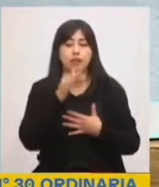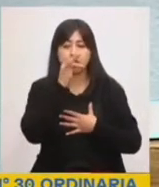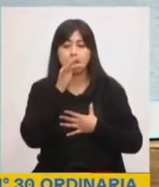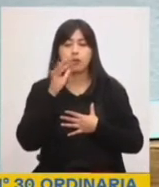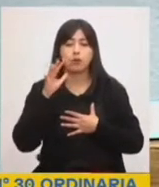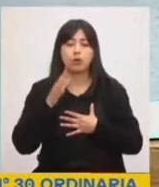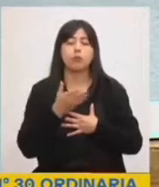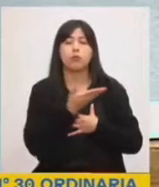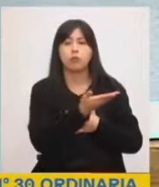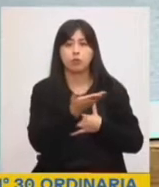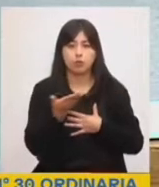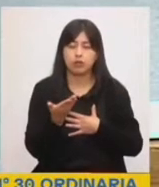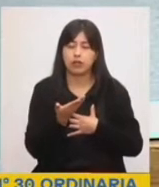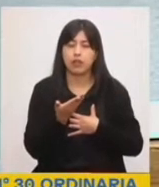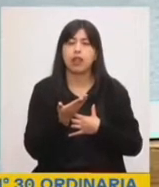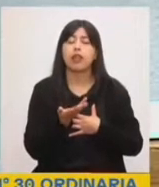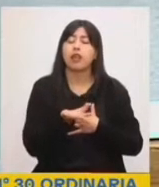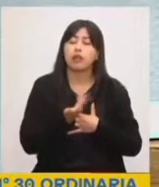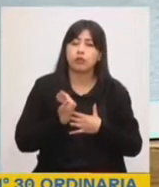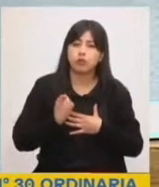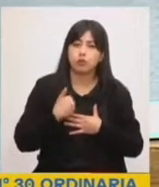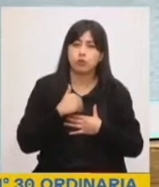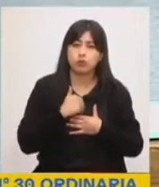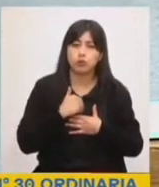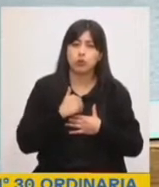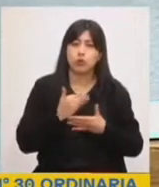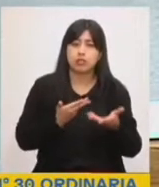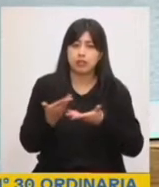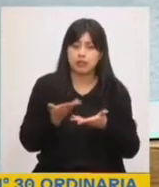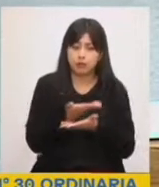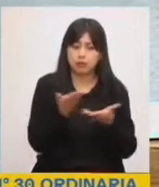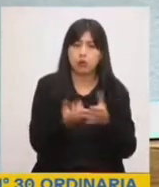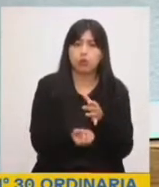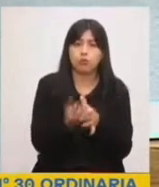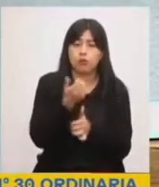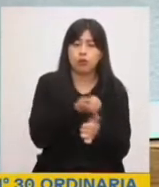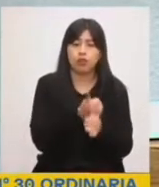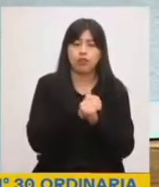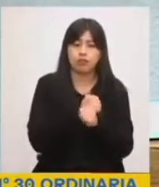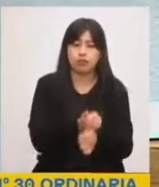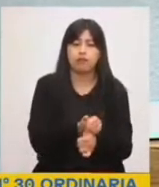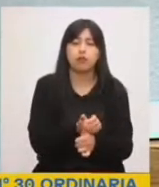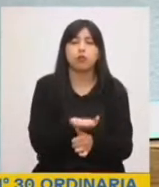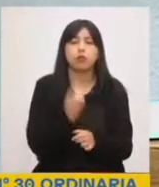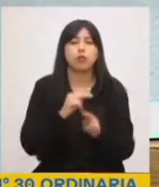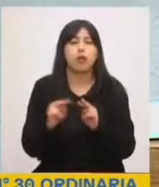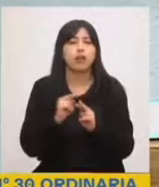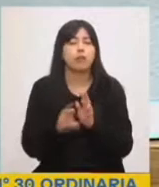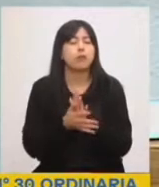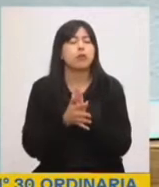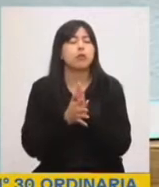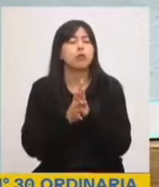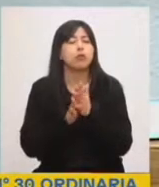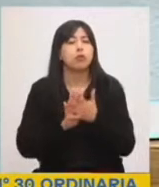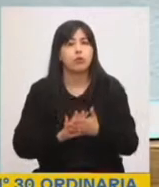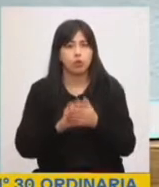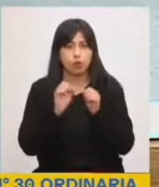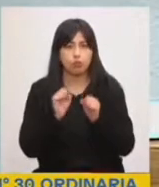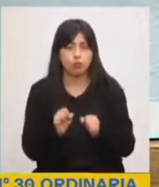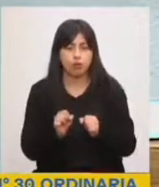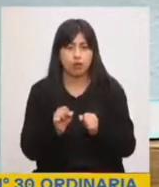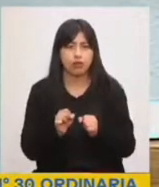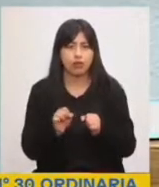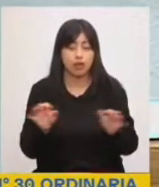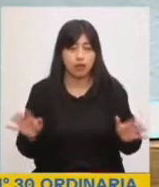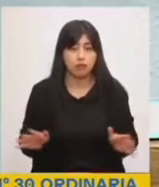compromiso con ustedes y nos ponemos a la orden de nuevos desafíos que tiene el país y haremos todo lo que sea necesario para que